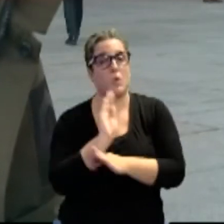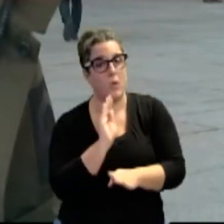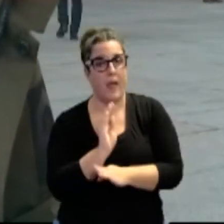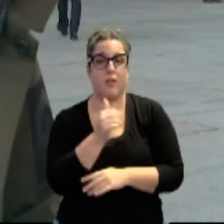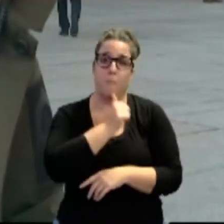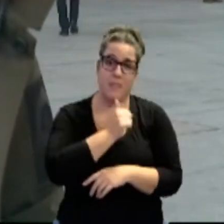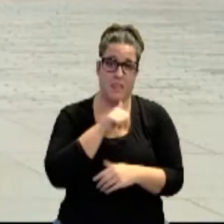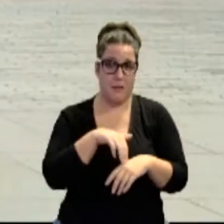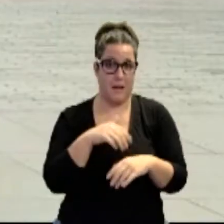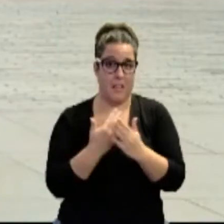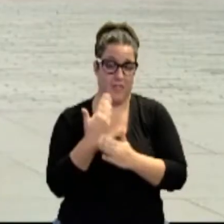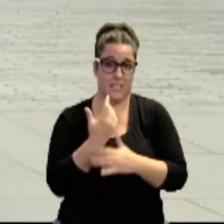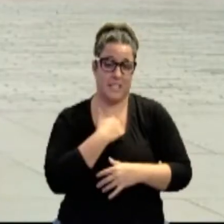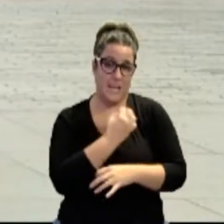señalados.